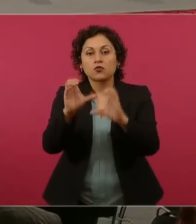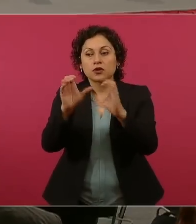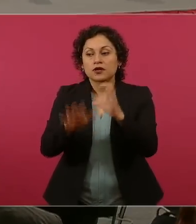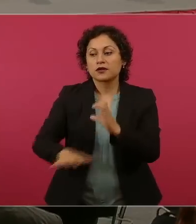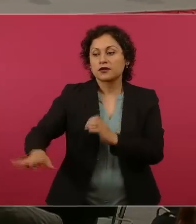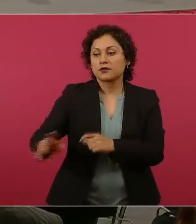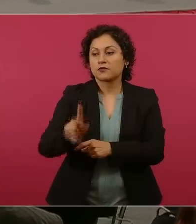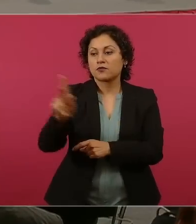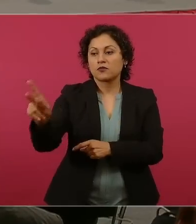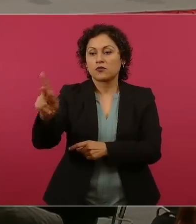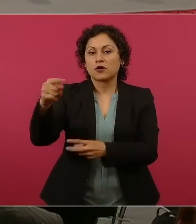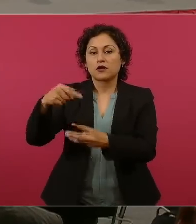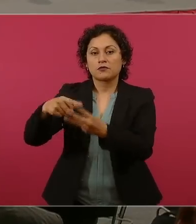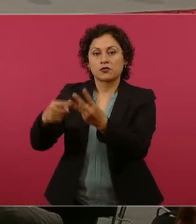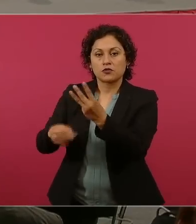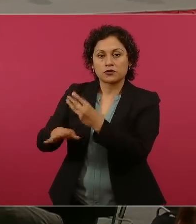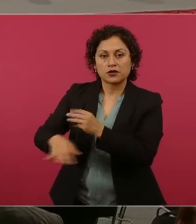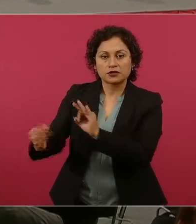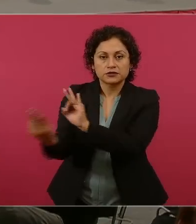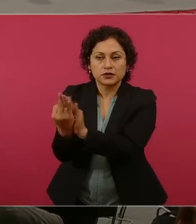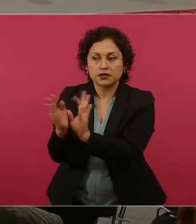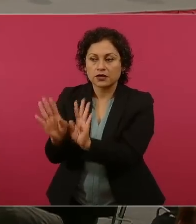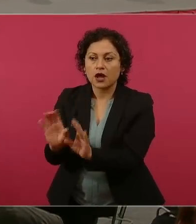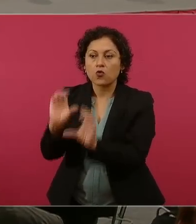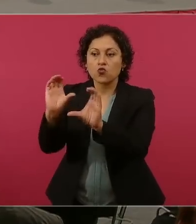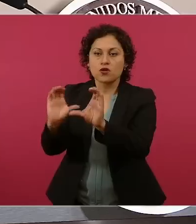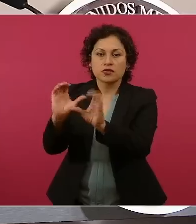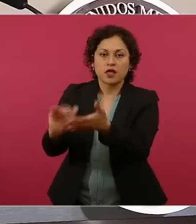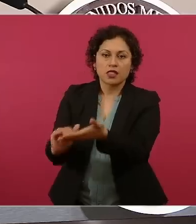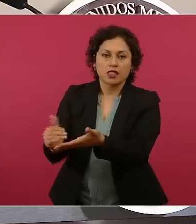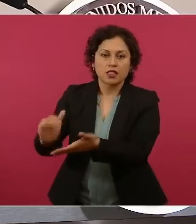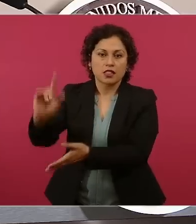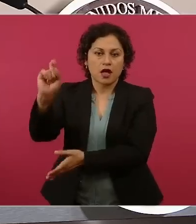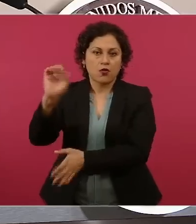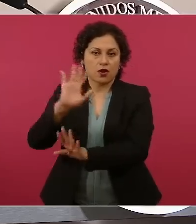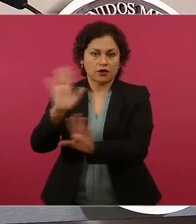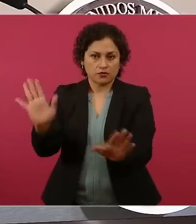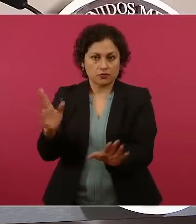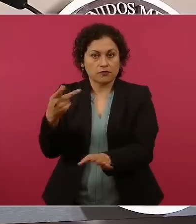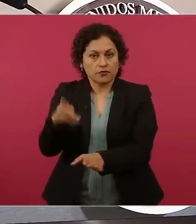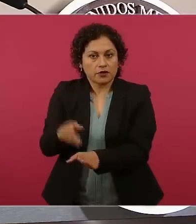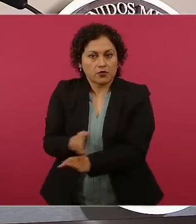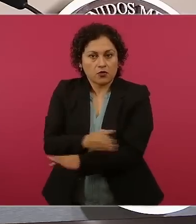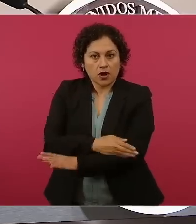Temacapulín, Acacico y Palmarejo. Este diálogo abierto con los pueblos implicó